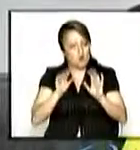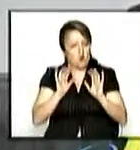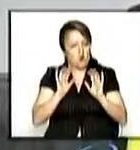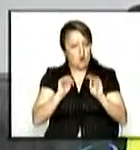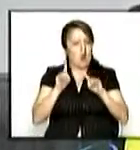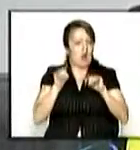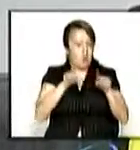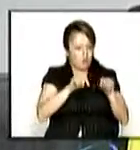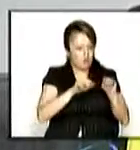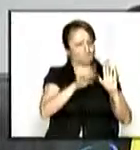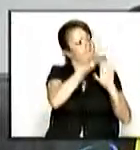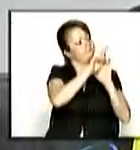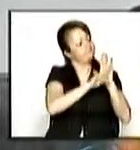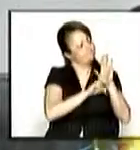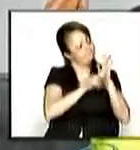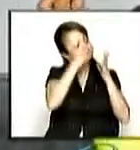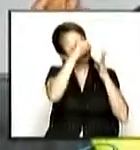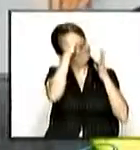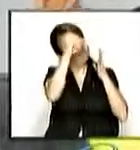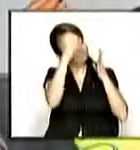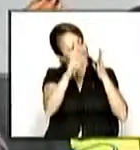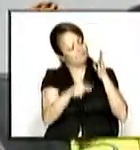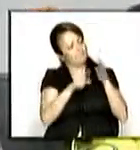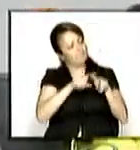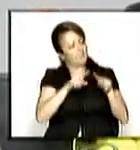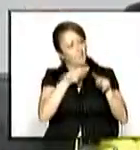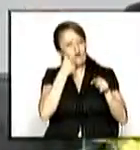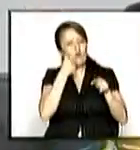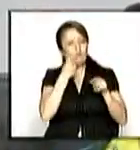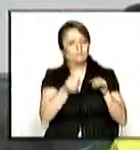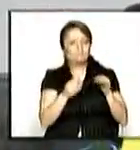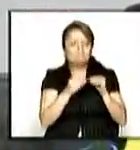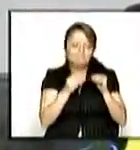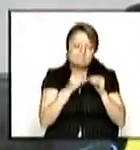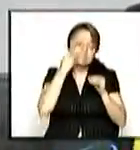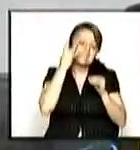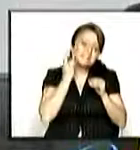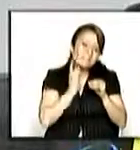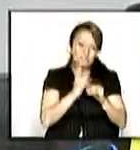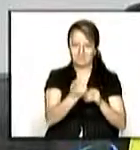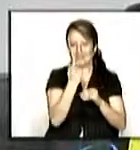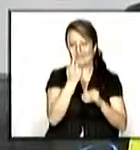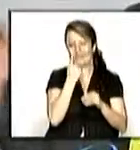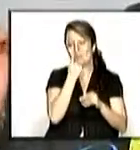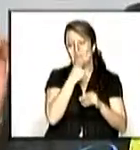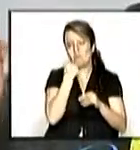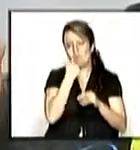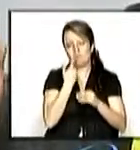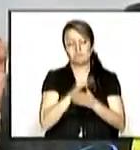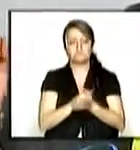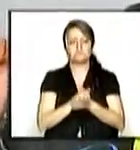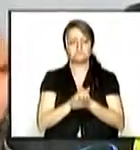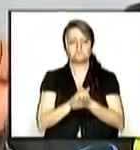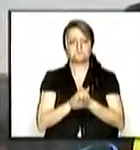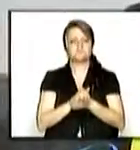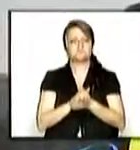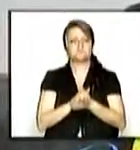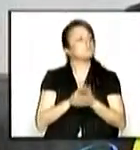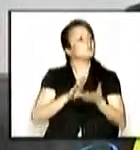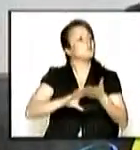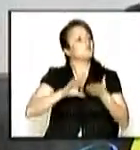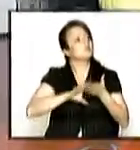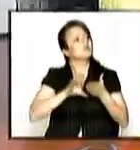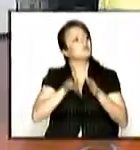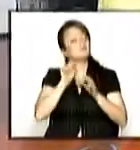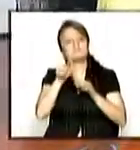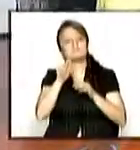ciertos requisitos especiales, especialmente de higiene, doctor. Como mostraba el doctor ahora... Perdóname, Adriana, como